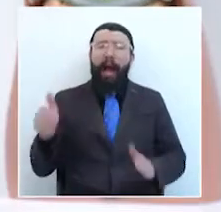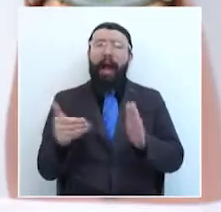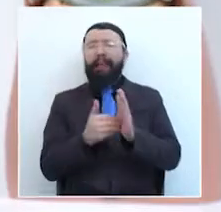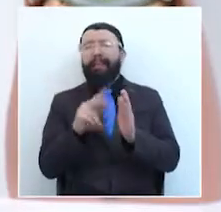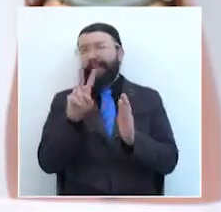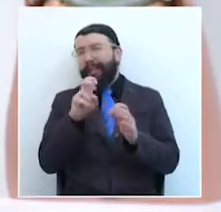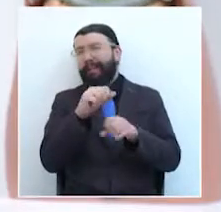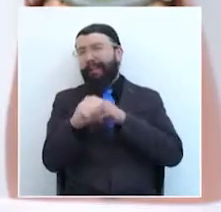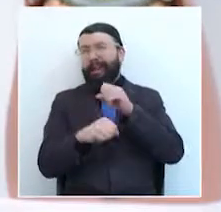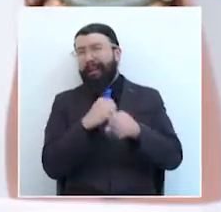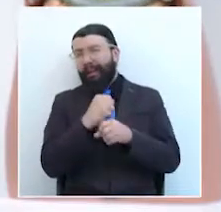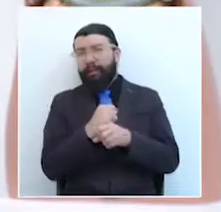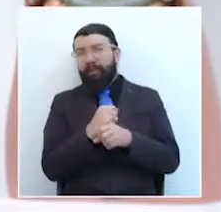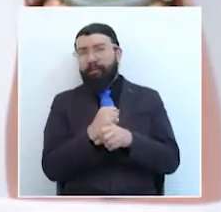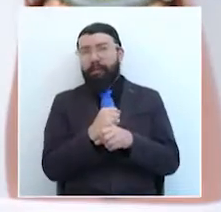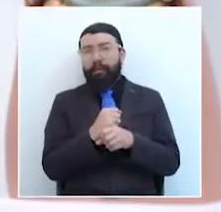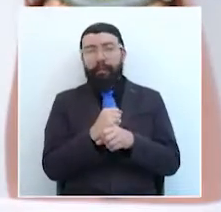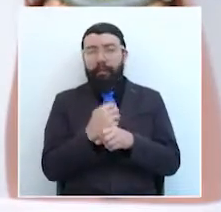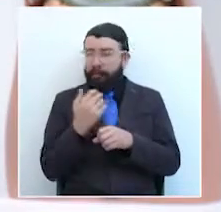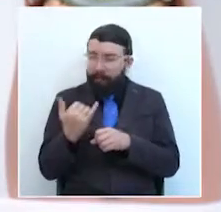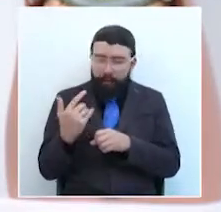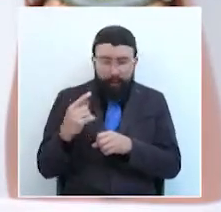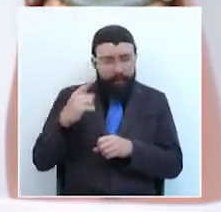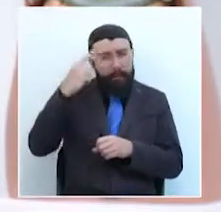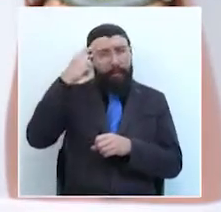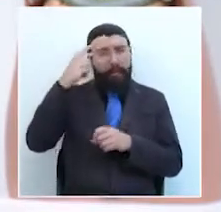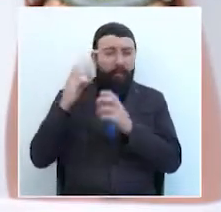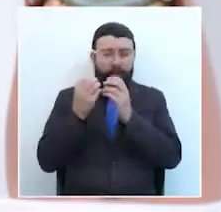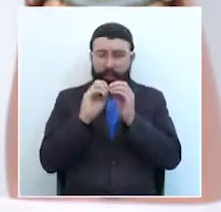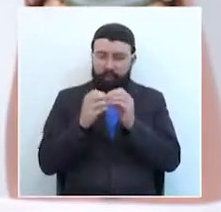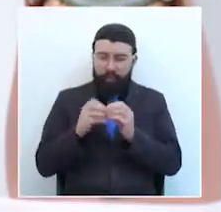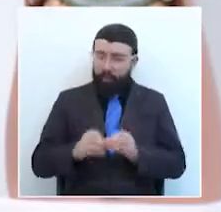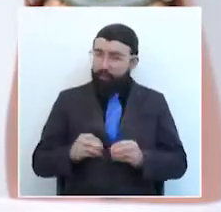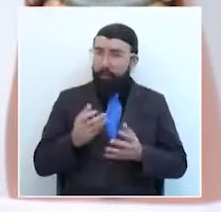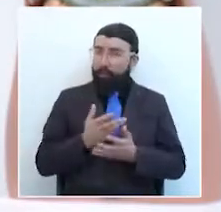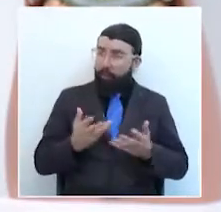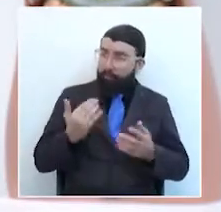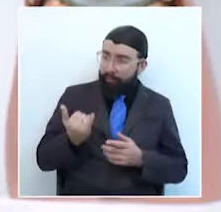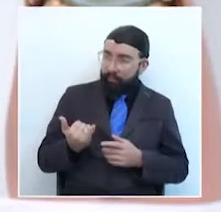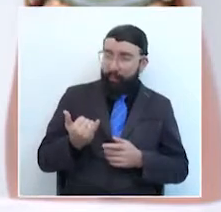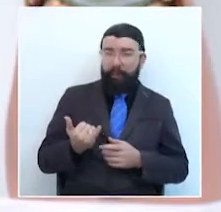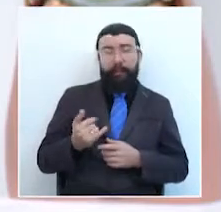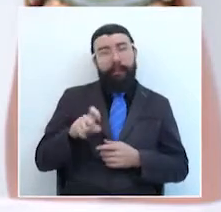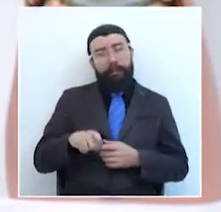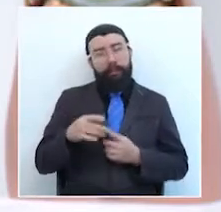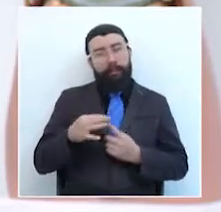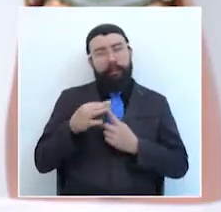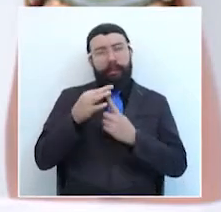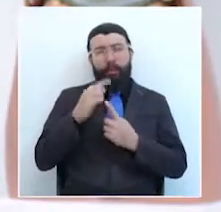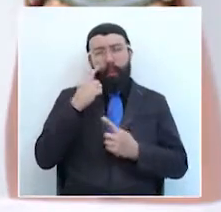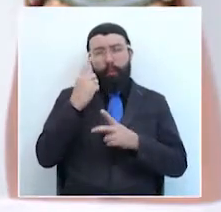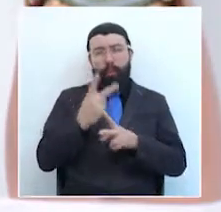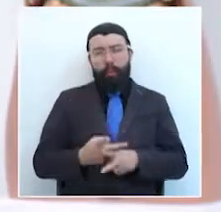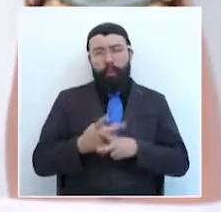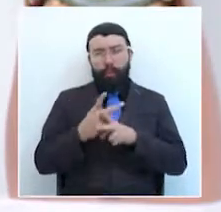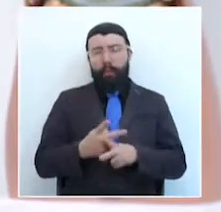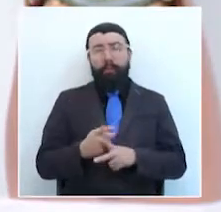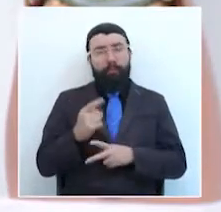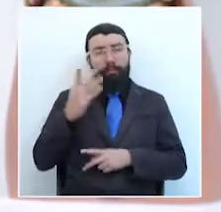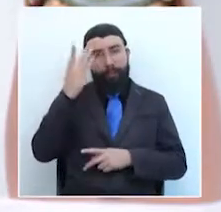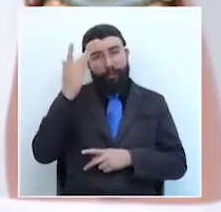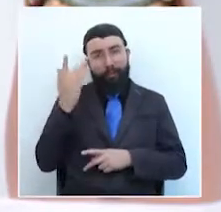como donde se crean todos los patrones hay que tener especial cuidado porque ya en la adolescencia